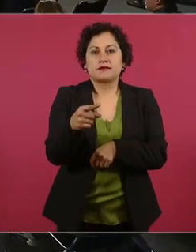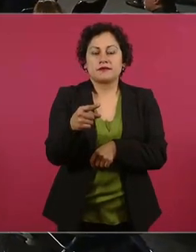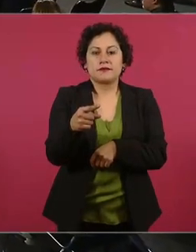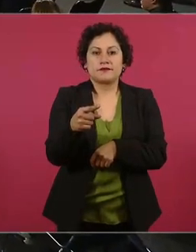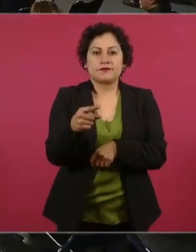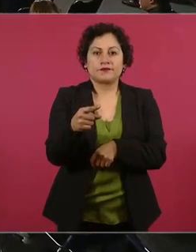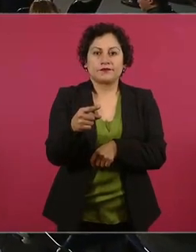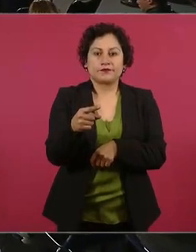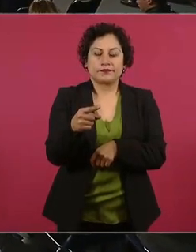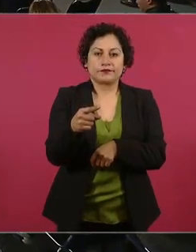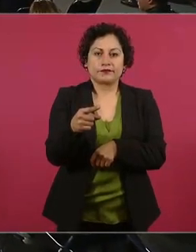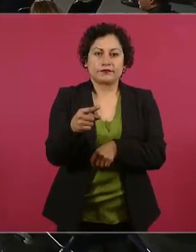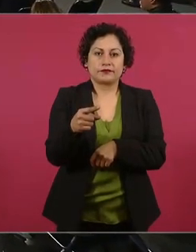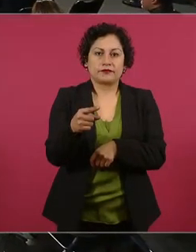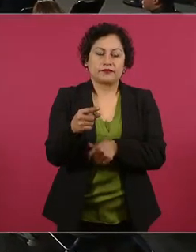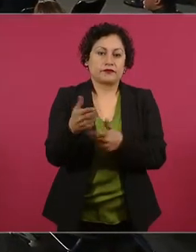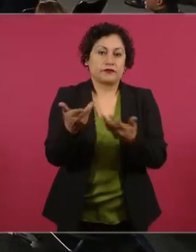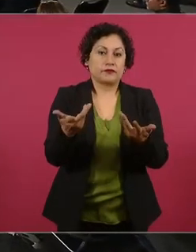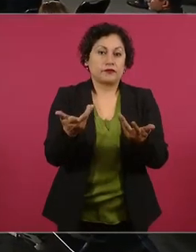traficantes de influencia.